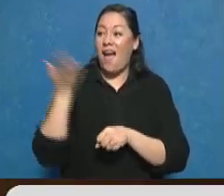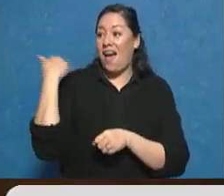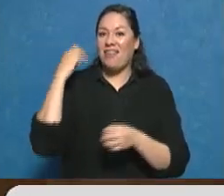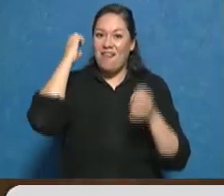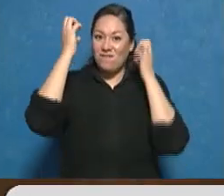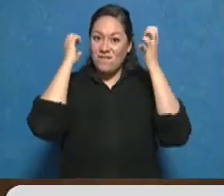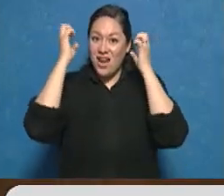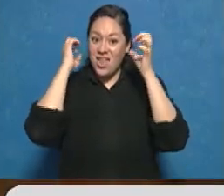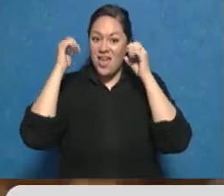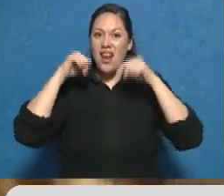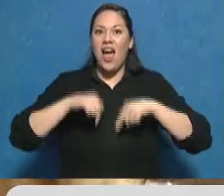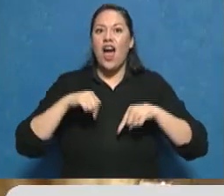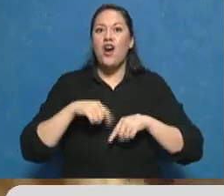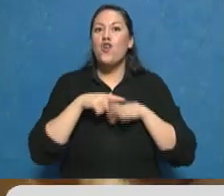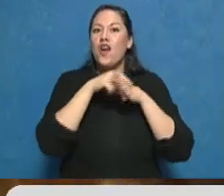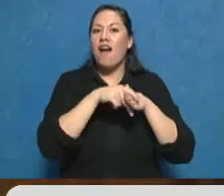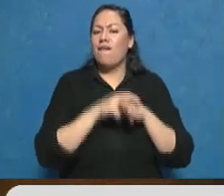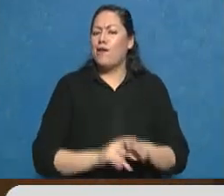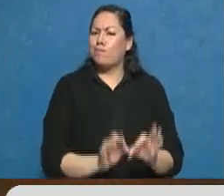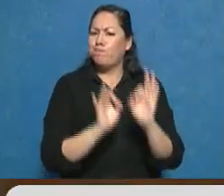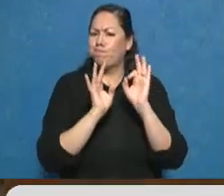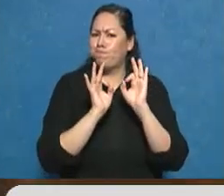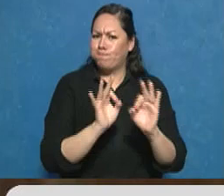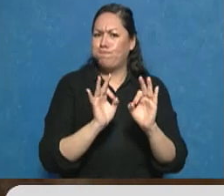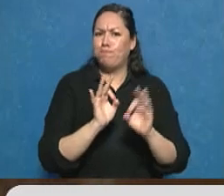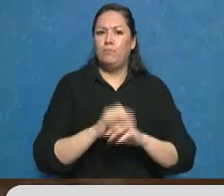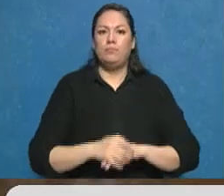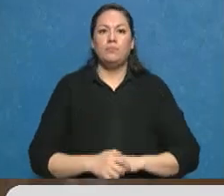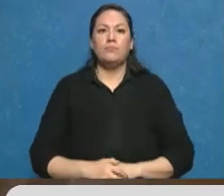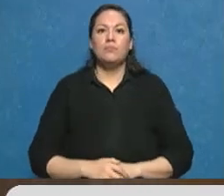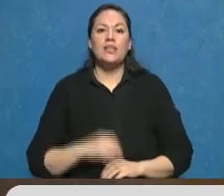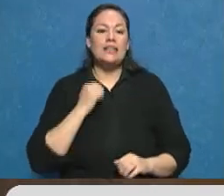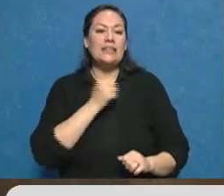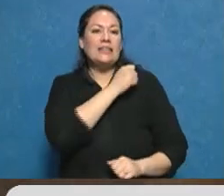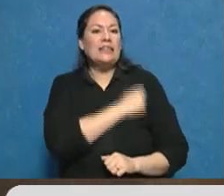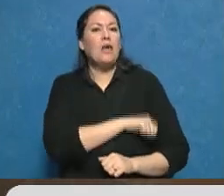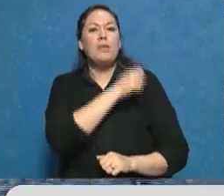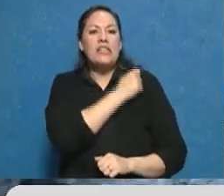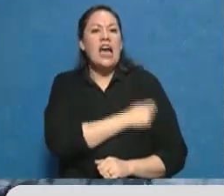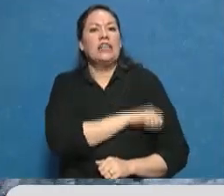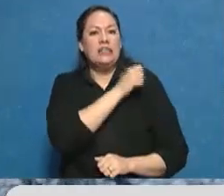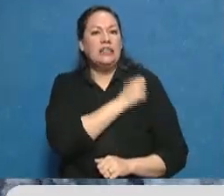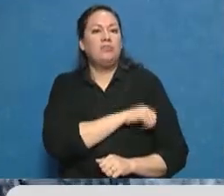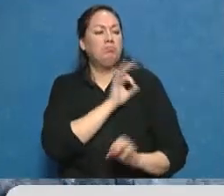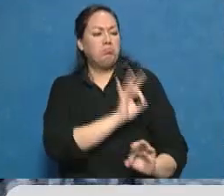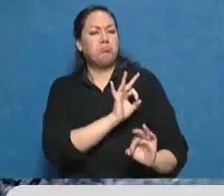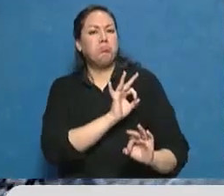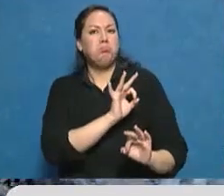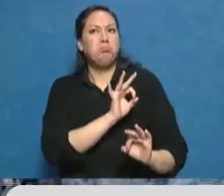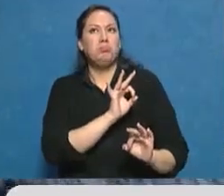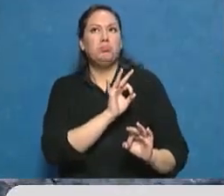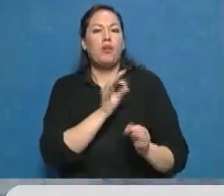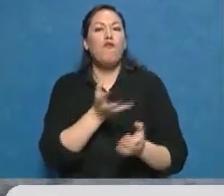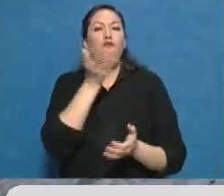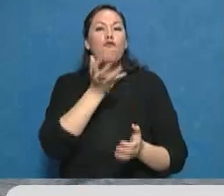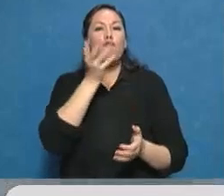que la yegua tiene que estar en buenas condiciones, así que la estamos cepillando para que la yegua esté bien. Impresionante el fueguito. ¿Cómo